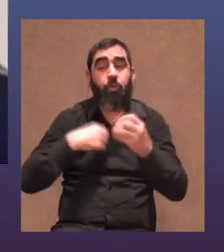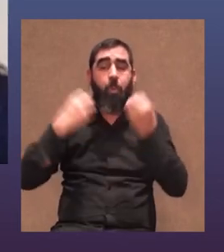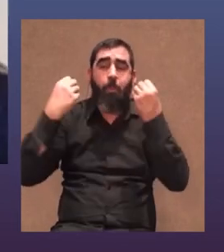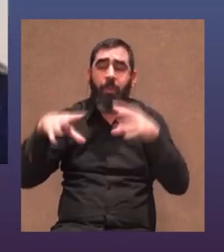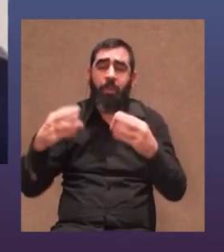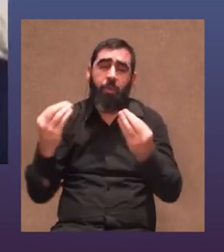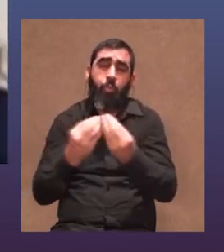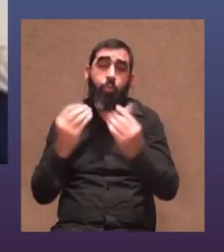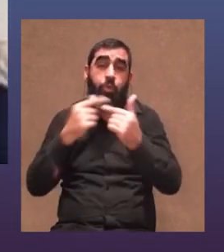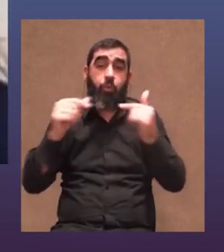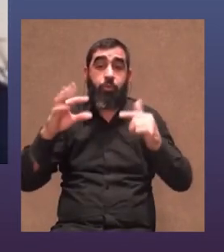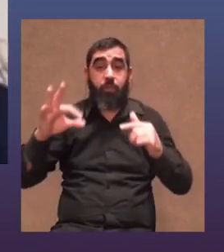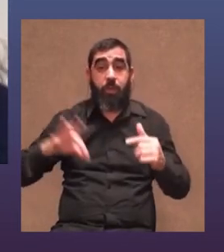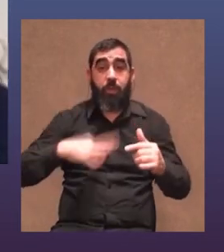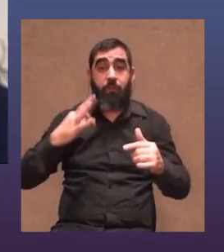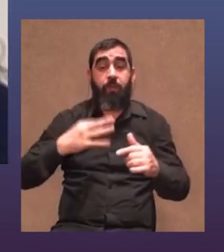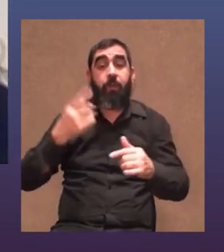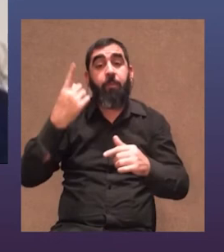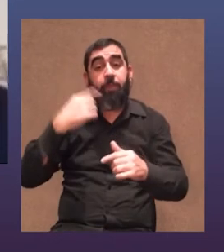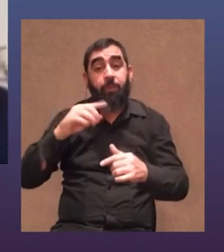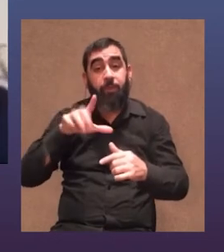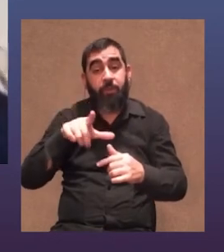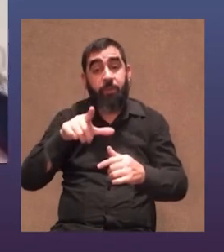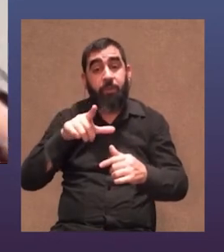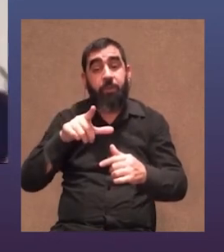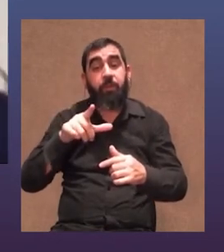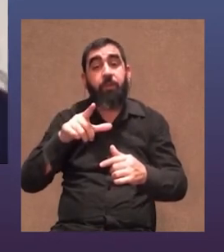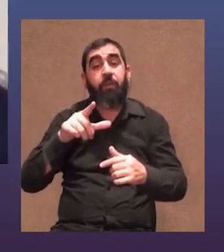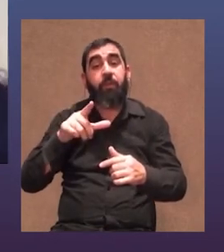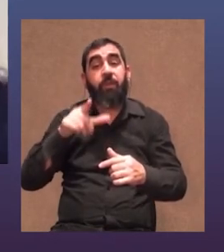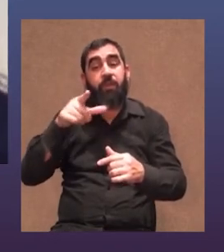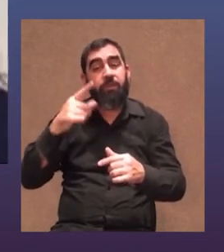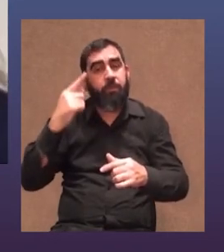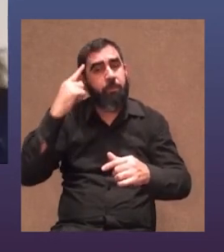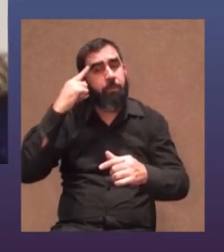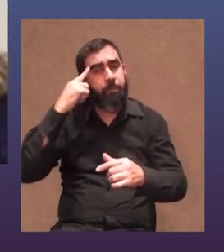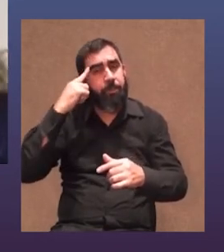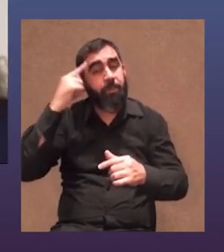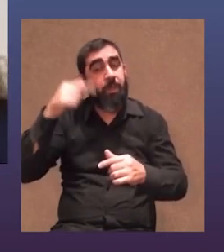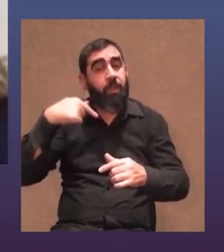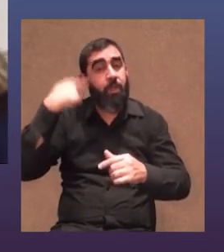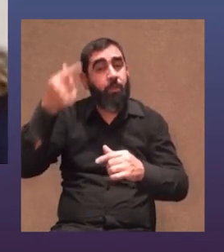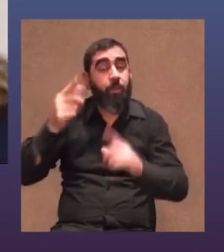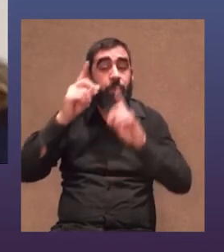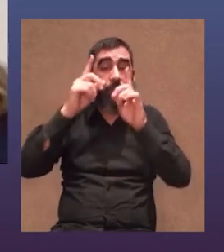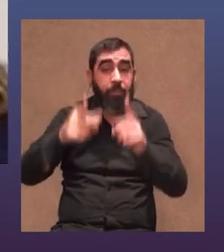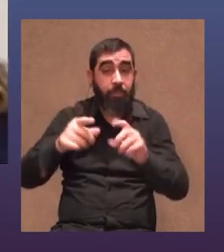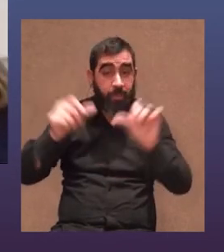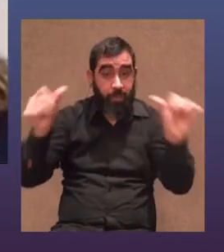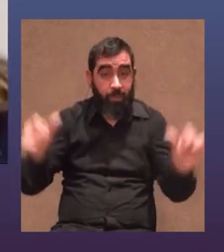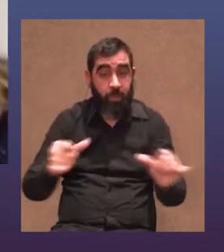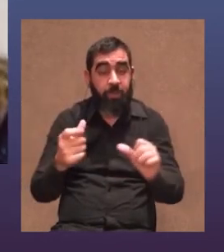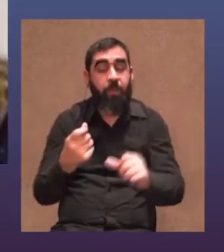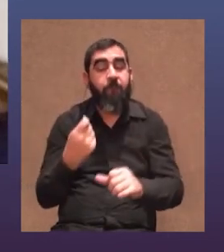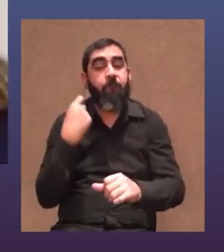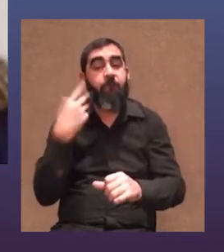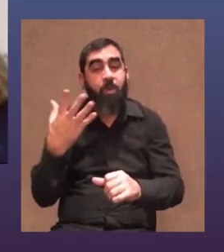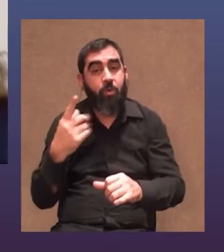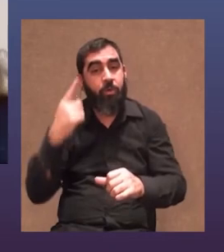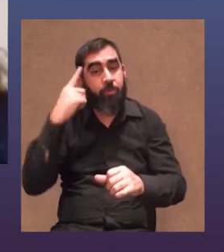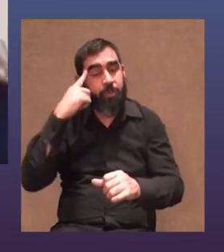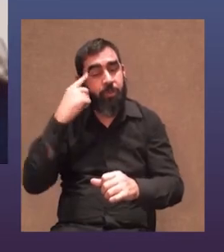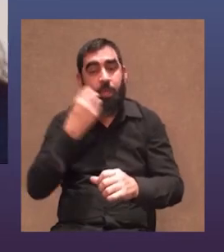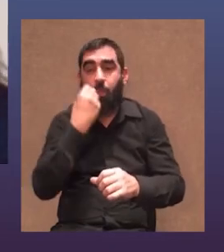cosas, pero dice, ¿qué fue? Entonces esa reflexión también, bueno, nos hace valorar y